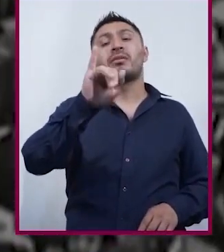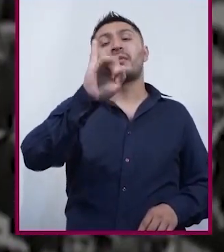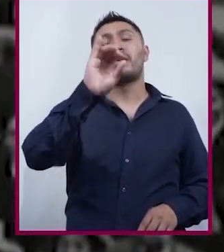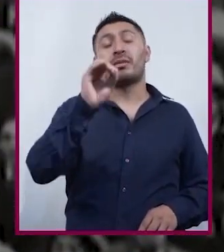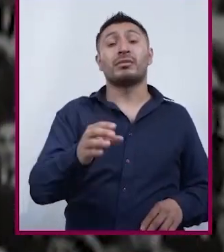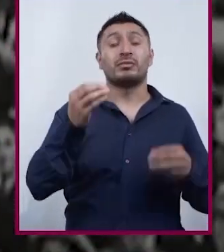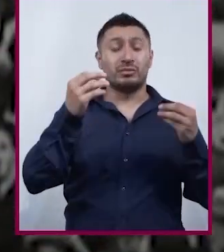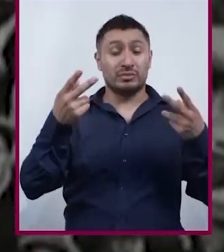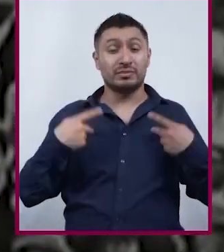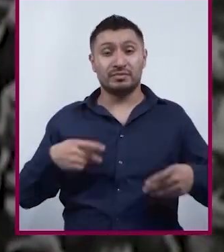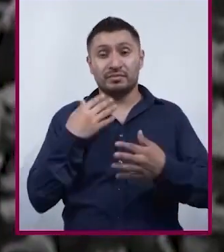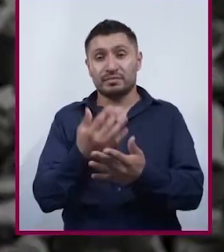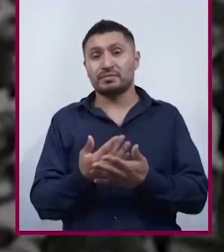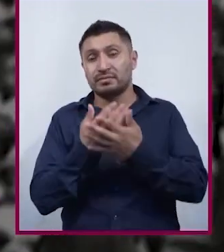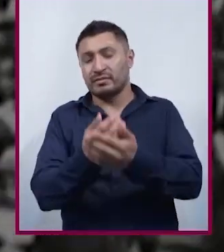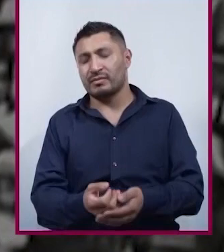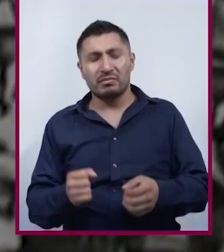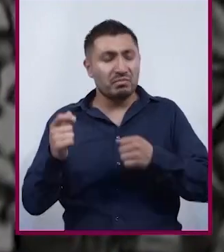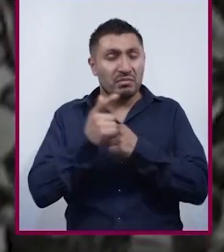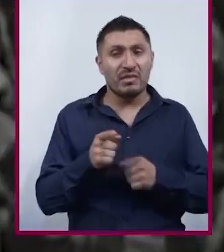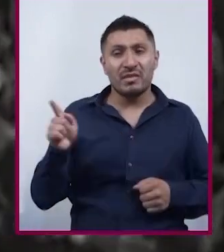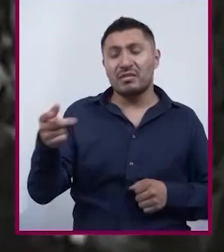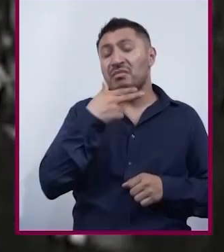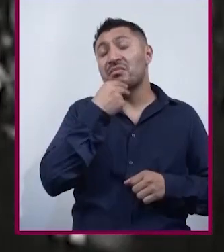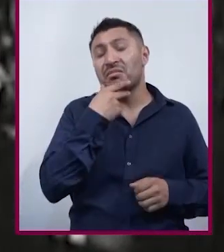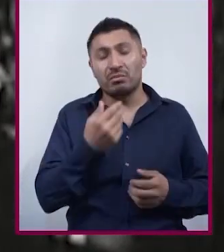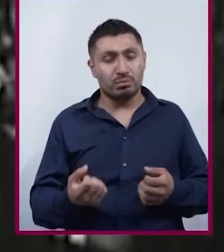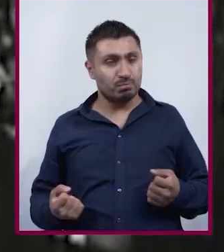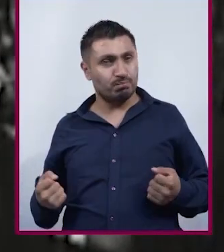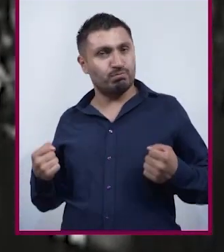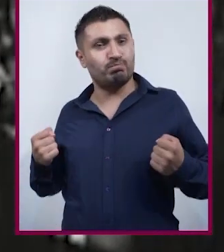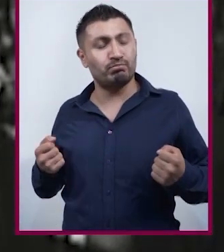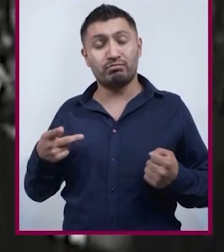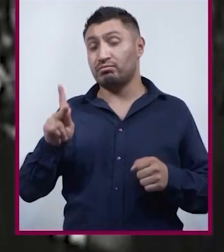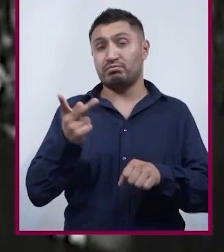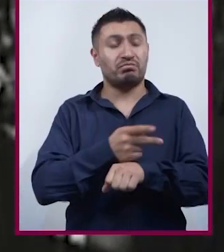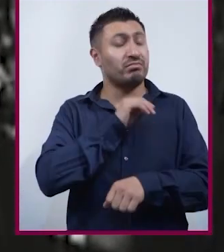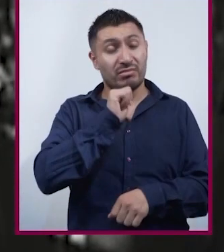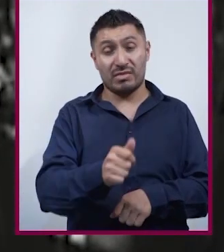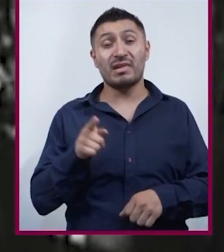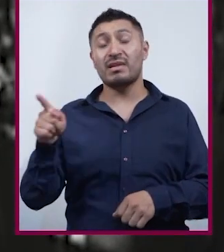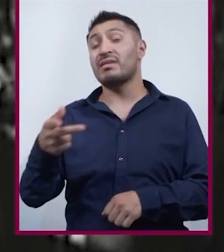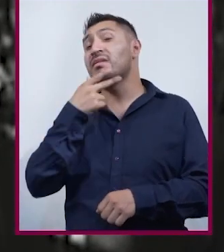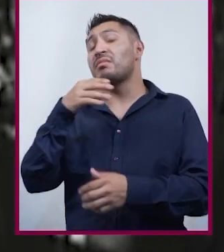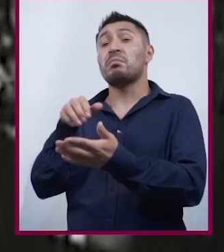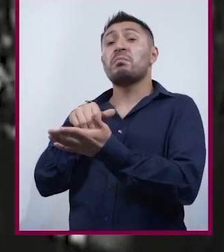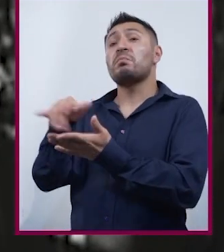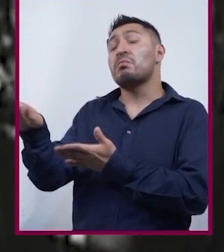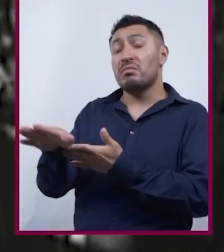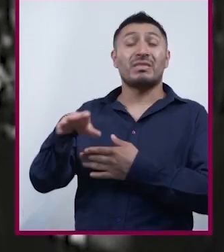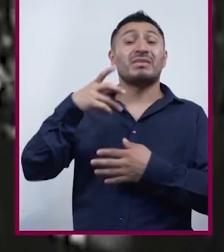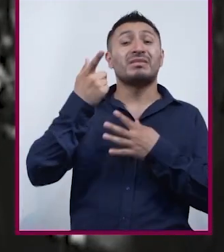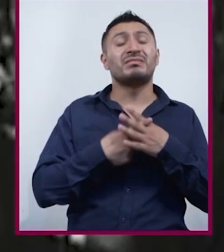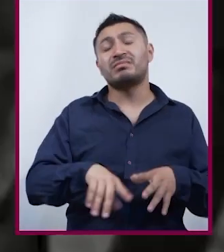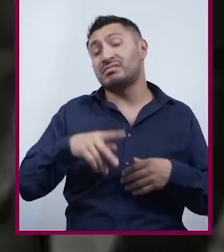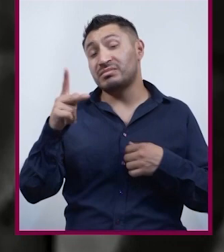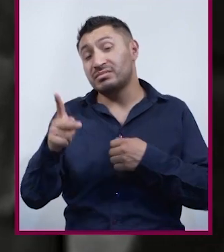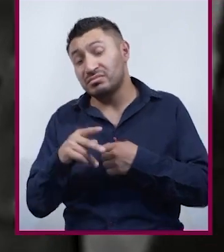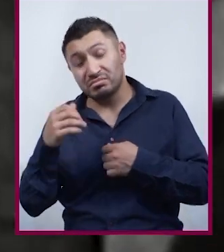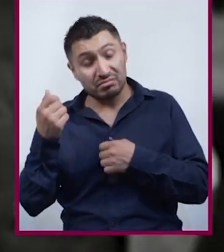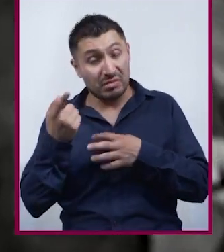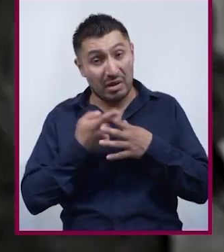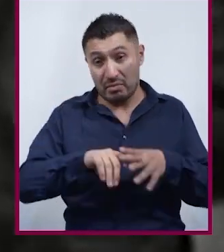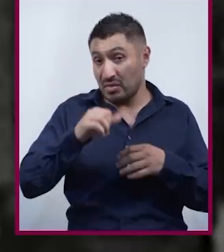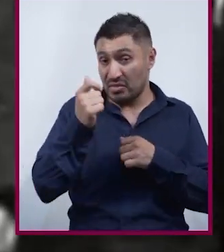esperaban un levantamiento por parte del caudillo cultural, pero este no sucedió. Vasconcelos fue exiliado e inició así